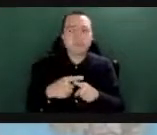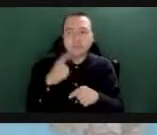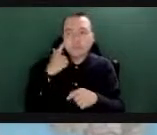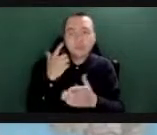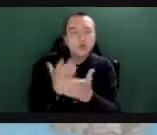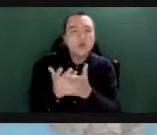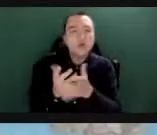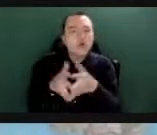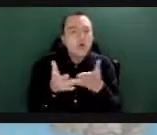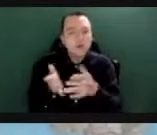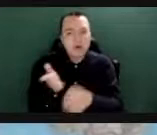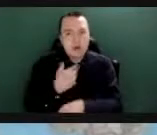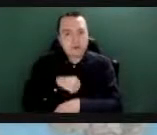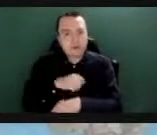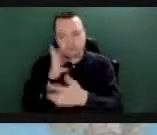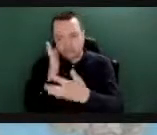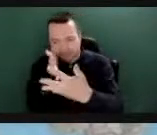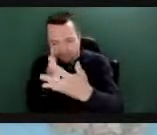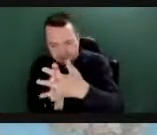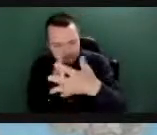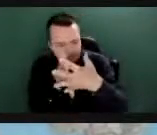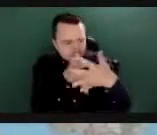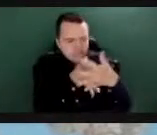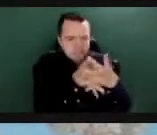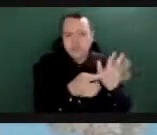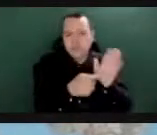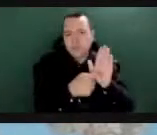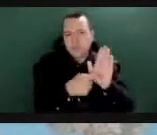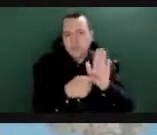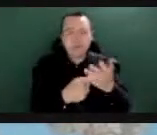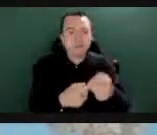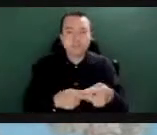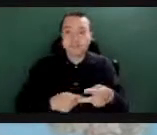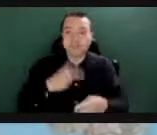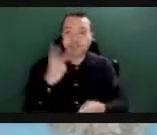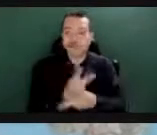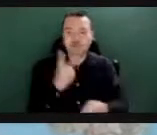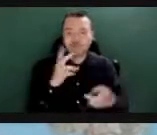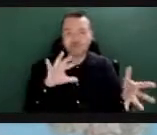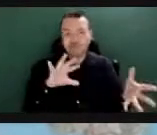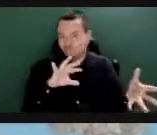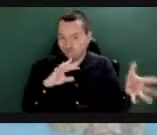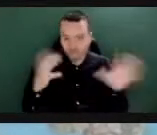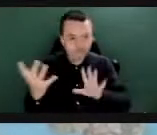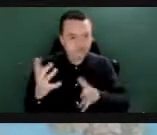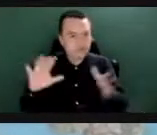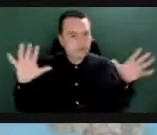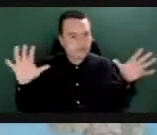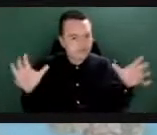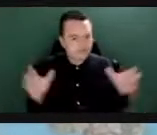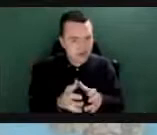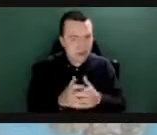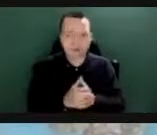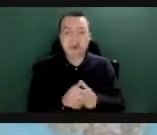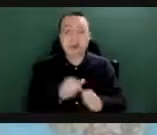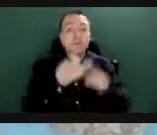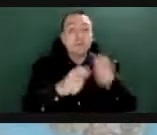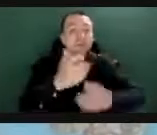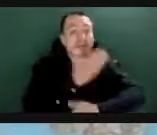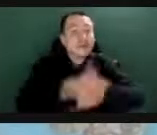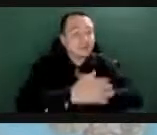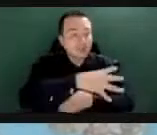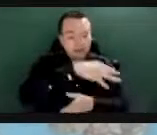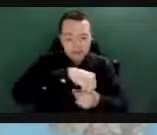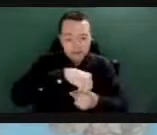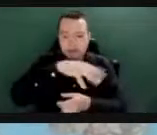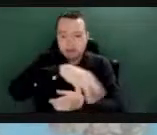intervenciones que hacemos, por ejemplo, en la reducción de riesgo de desastres, en la inclusión de las personas con discapacidad, en la incorporación